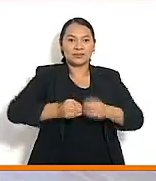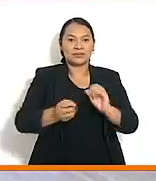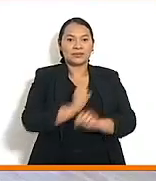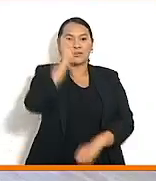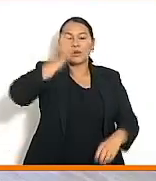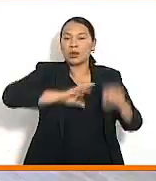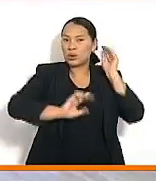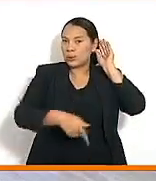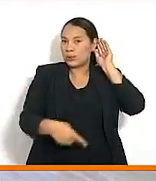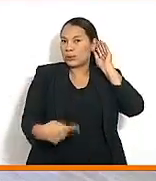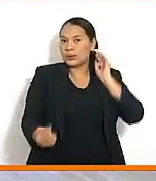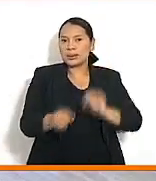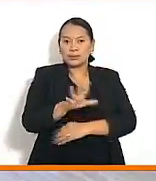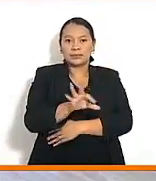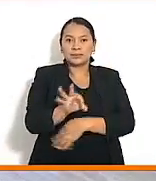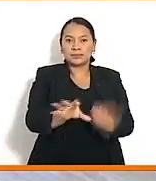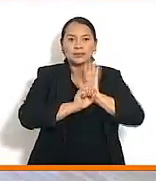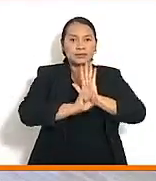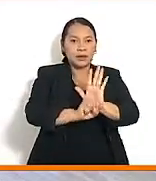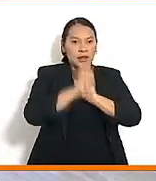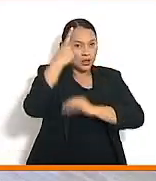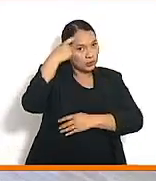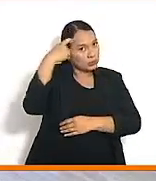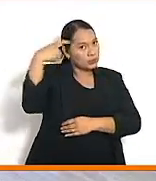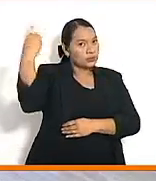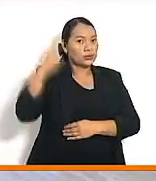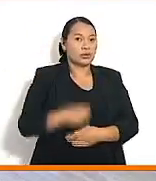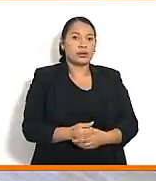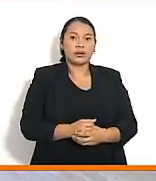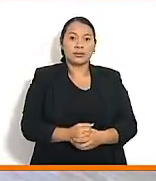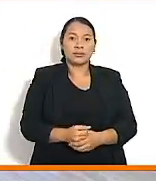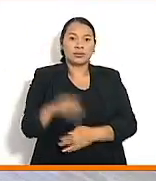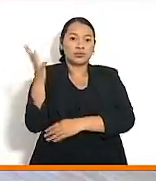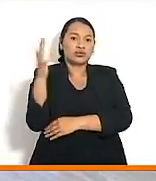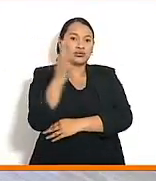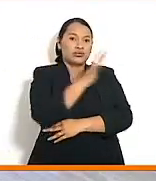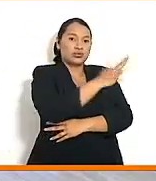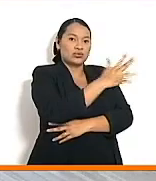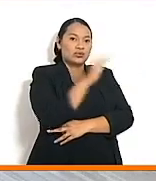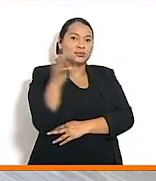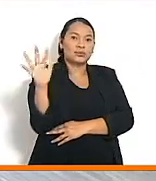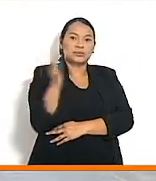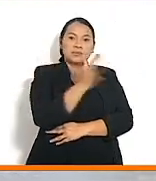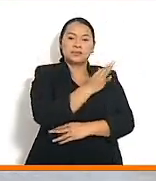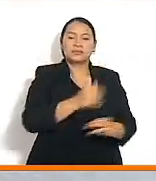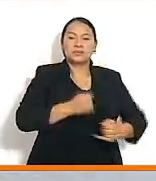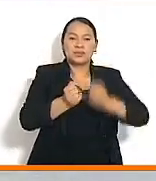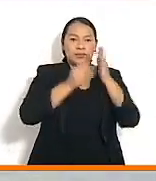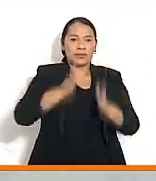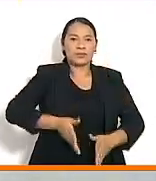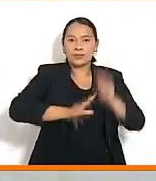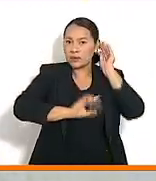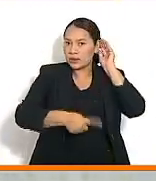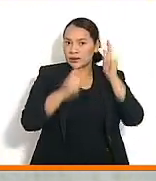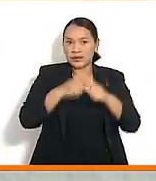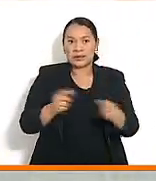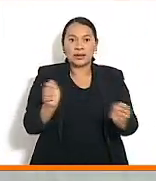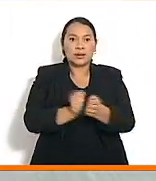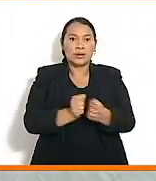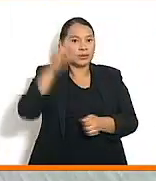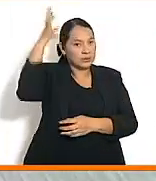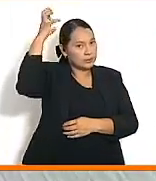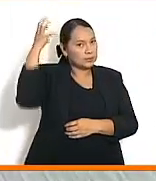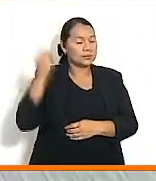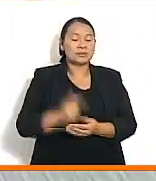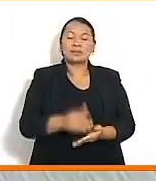ganador en diario es el 59 con su símbolo de sueños, Selva. Pero si eres jugador para Multi-X, Charlyn te dará a conocer cómo se multiplicará tu